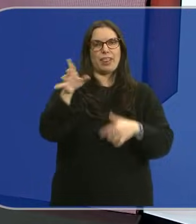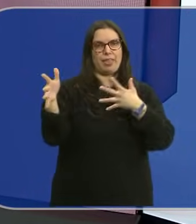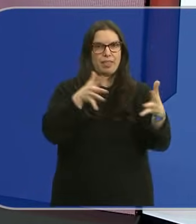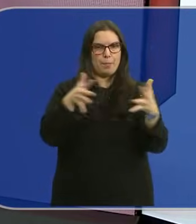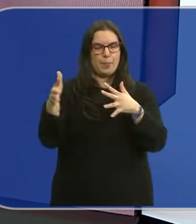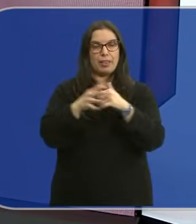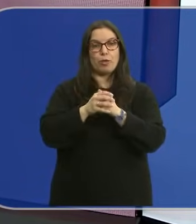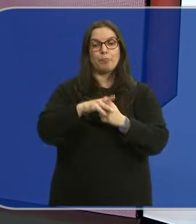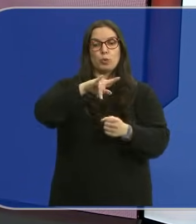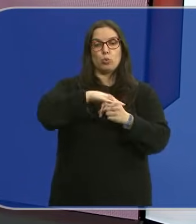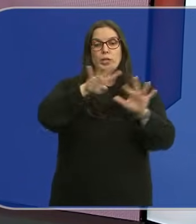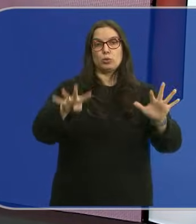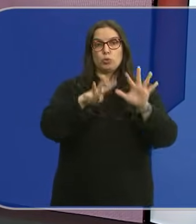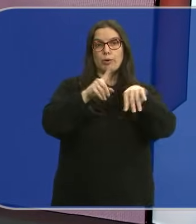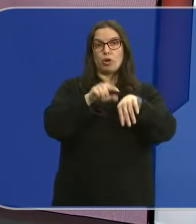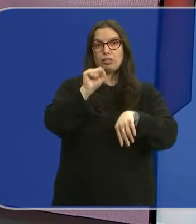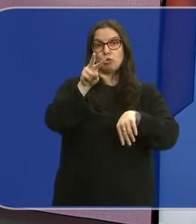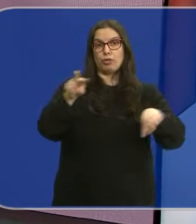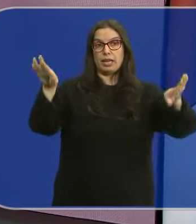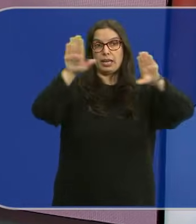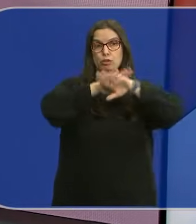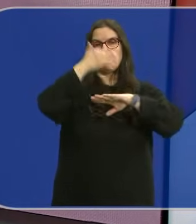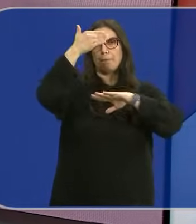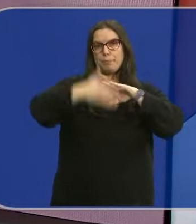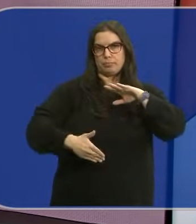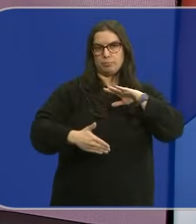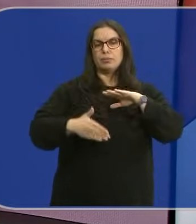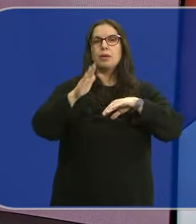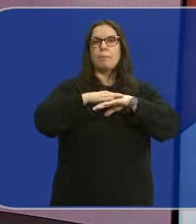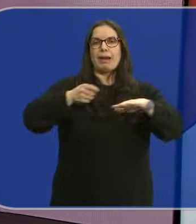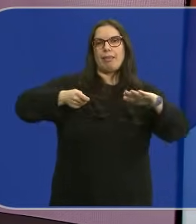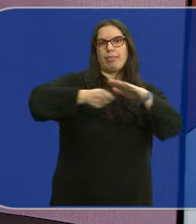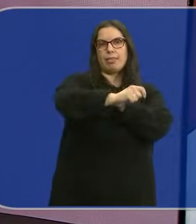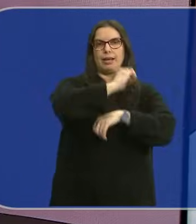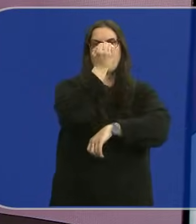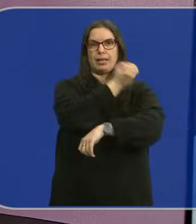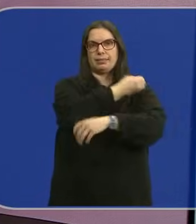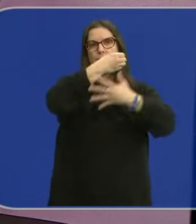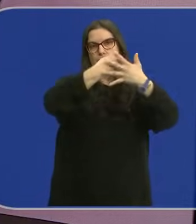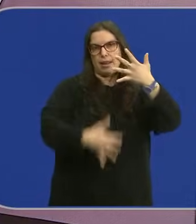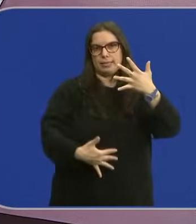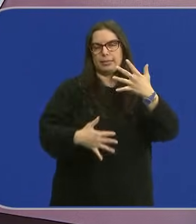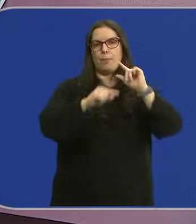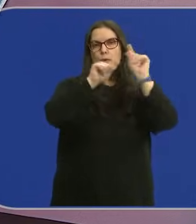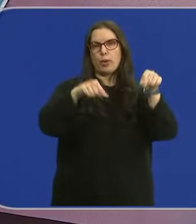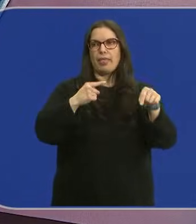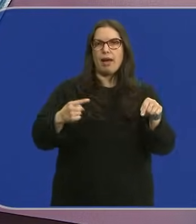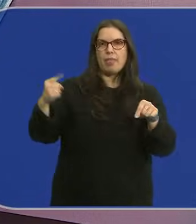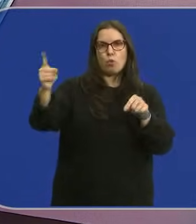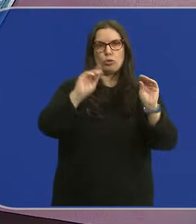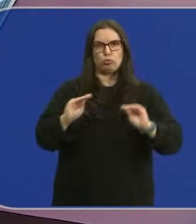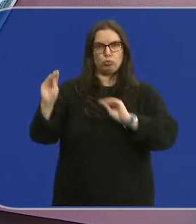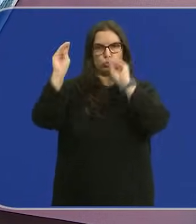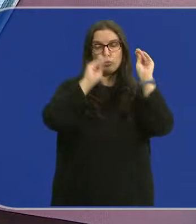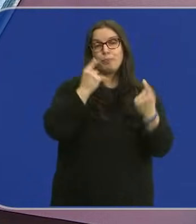marzo. El lunes 9 a las 12 de la noche terminará el plazo para que inscriban las listas por cada provincia.